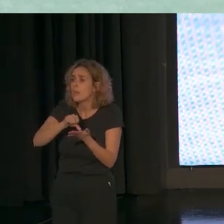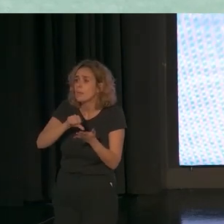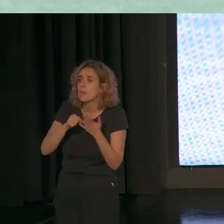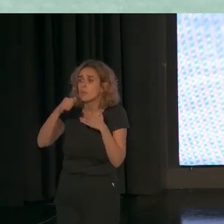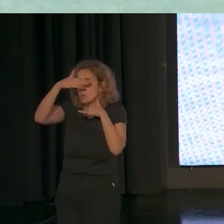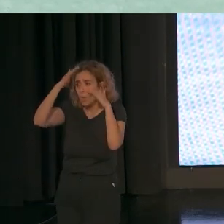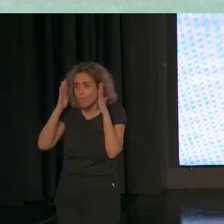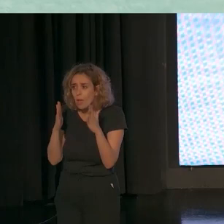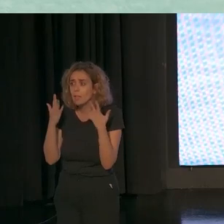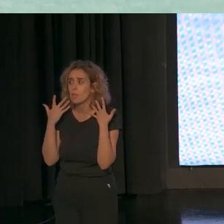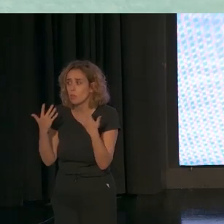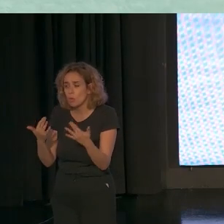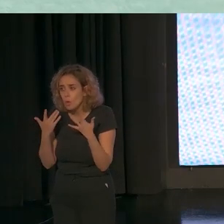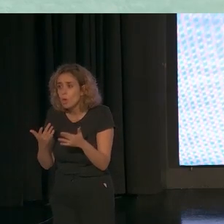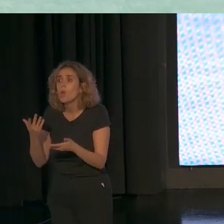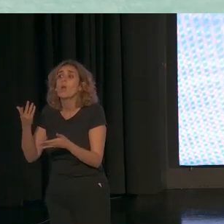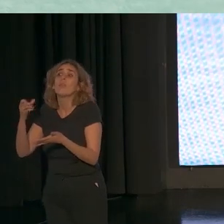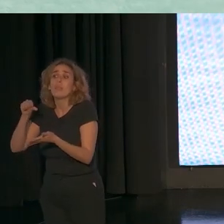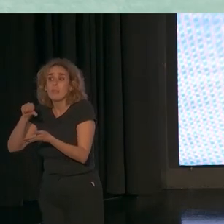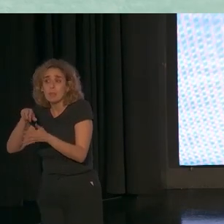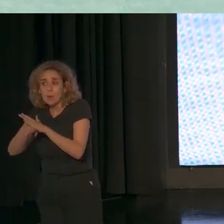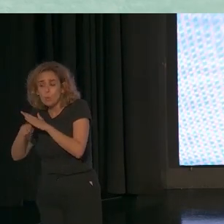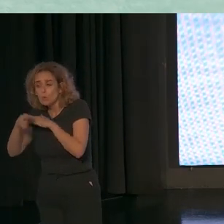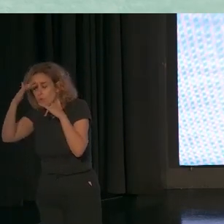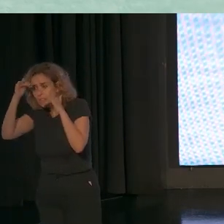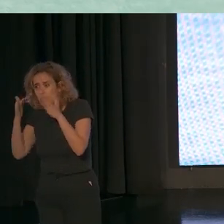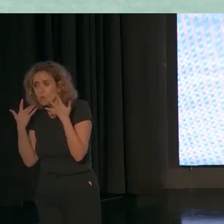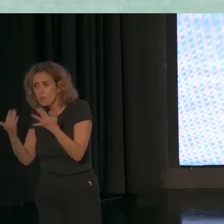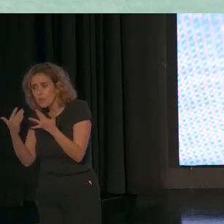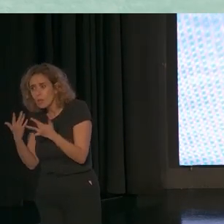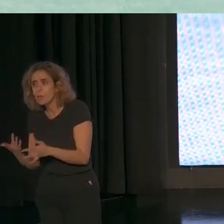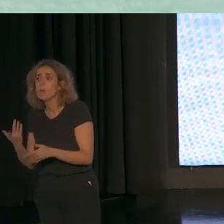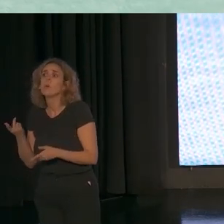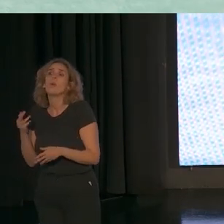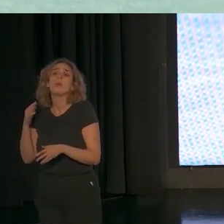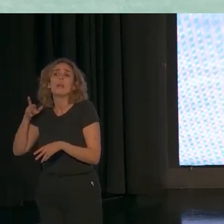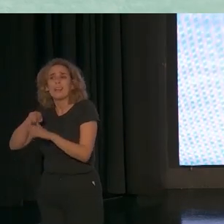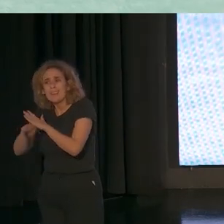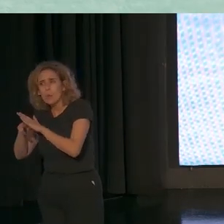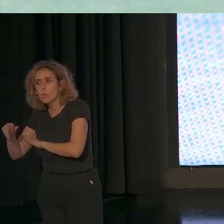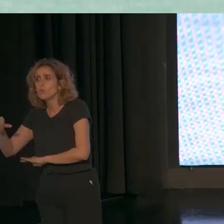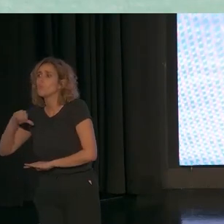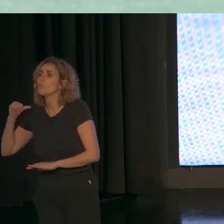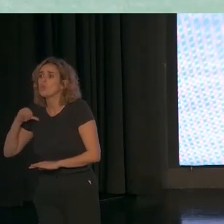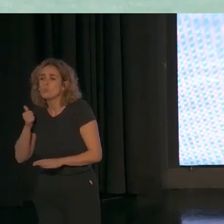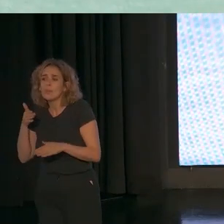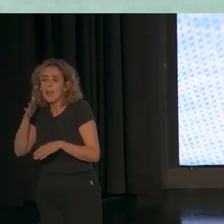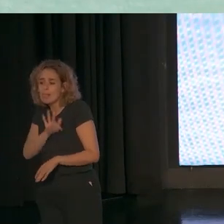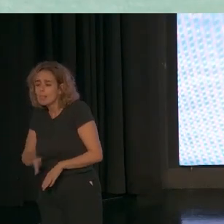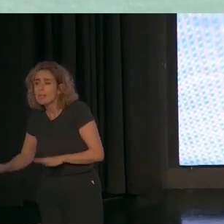temprana tienen los recursos del equipo de atención temprana eh tienen además los recursos del Hospital del Niño